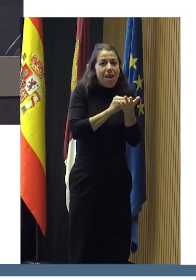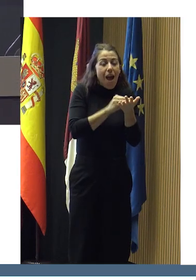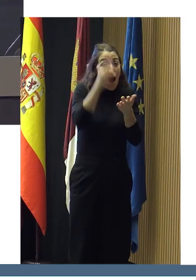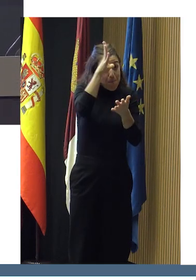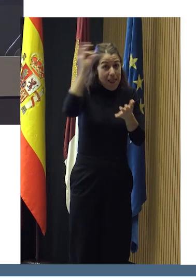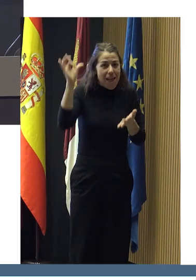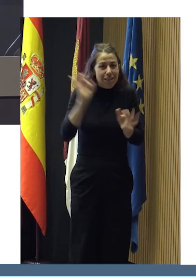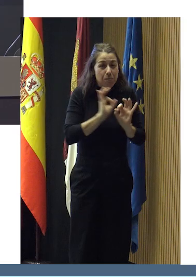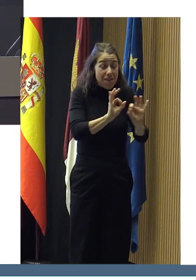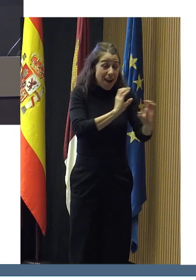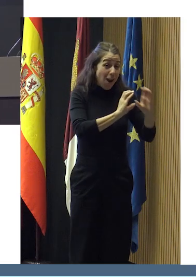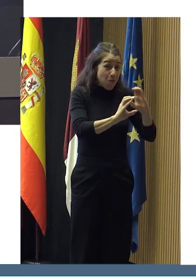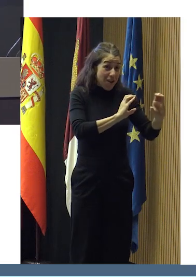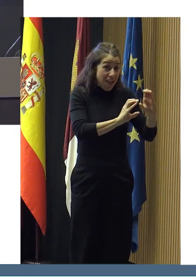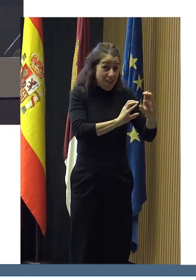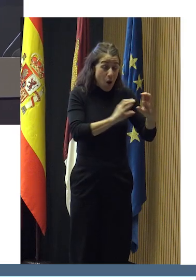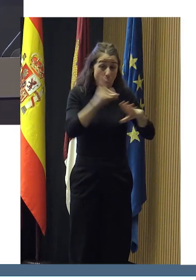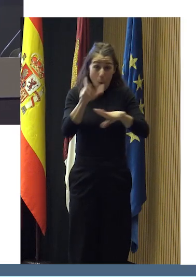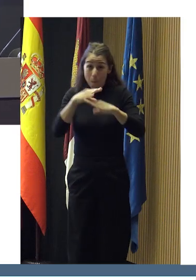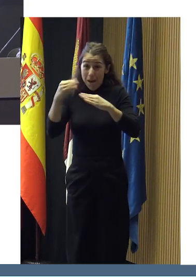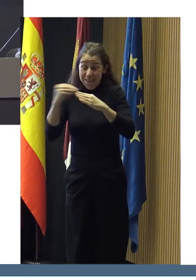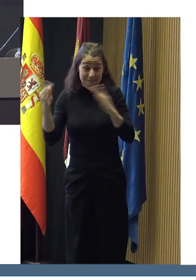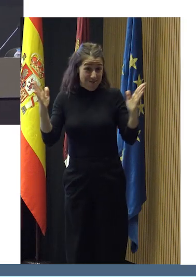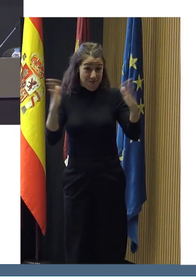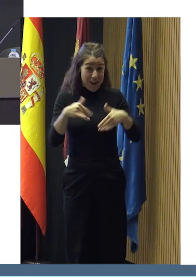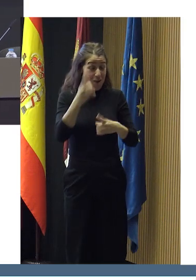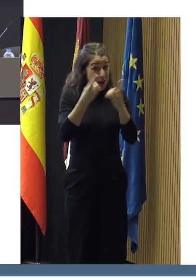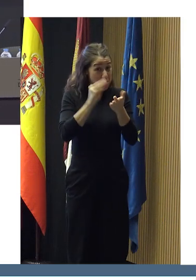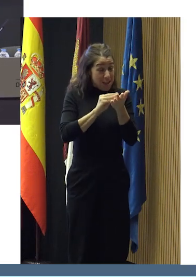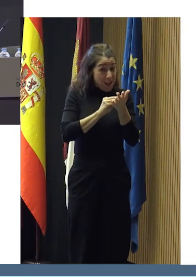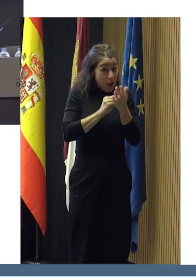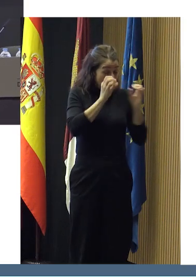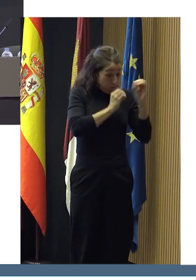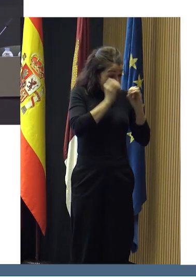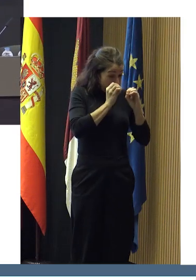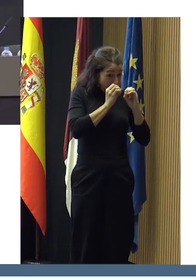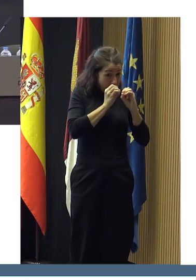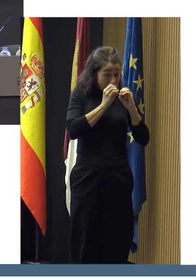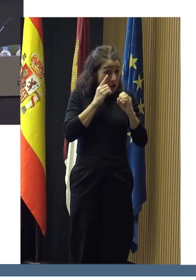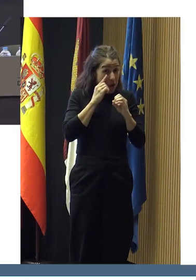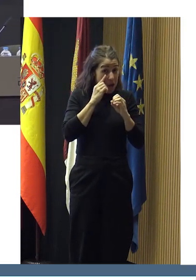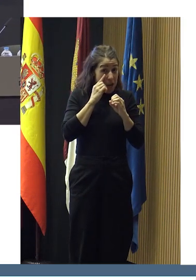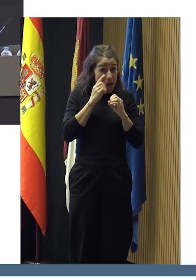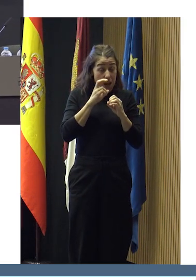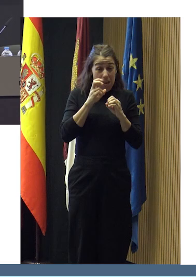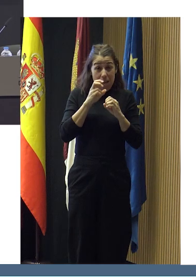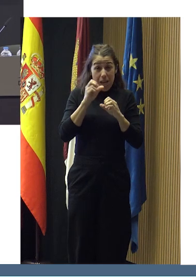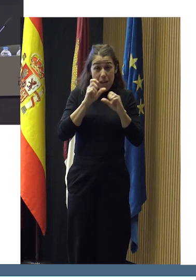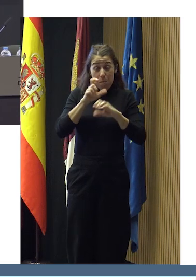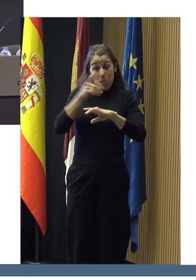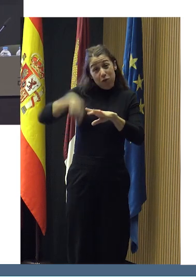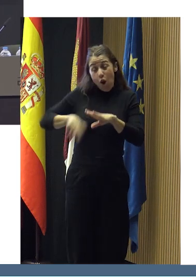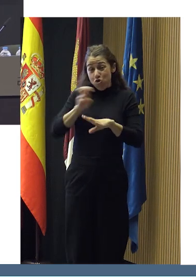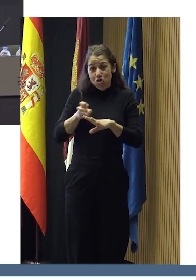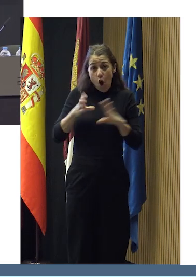habilidades para comunicar bien con sus pacientes. Es más, a veces los investigadores y los clínicos no nos entendemos. El lenguaje que usamos